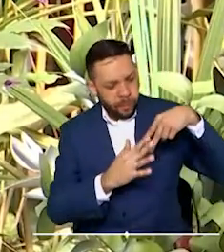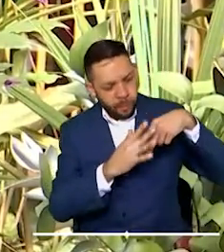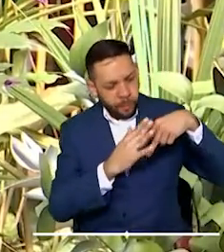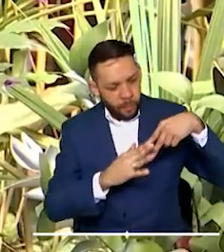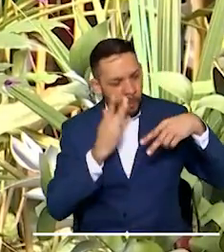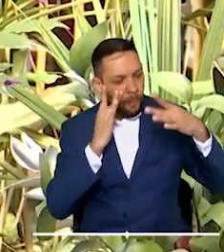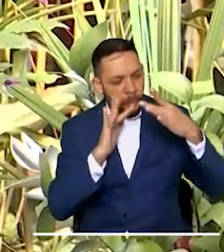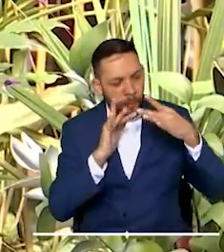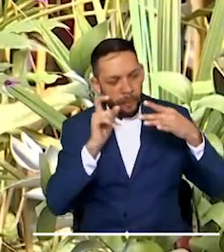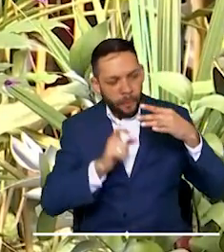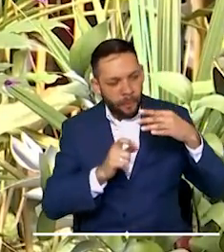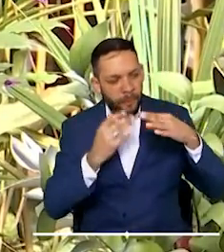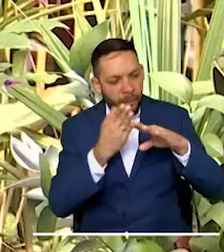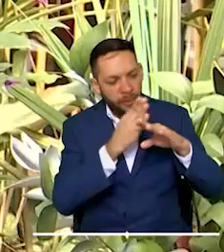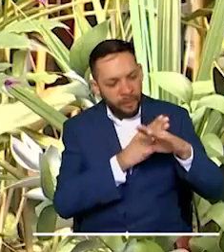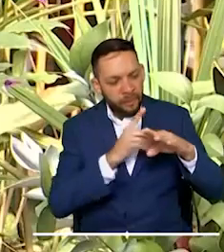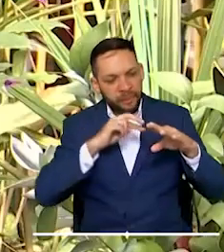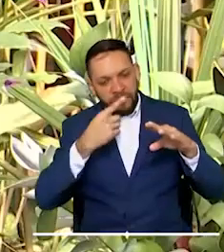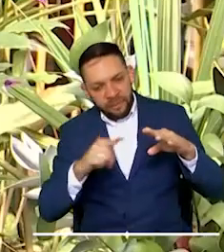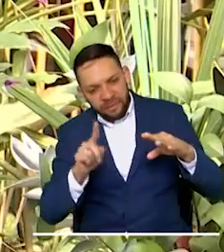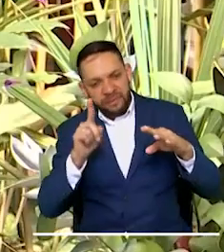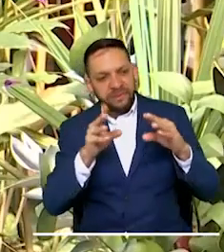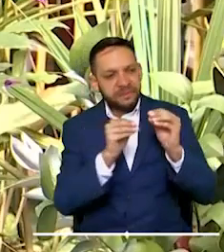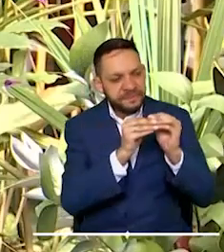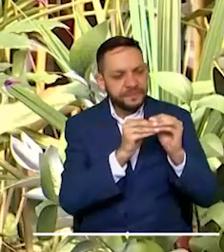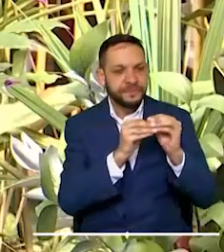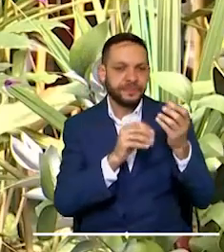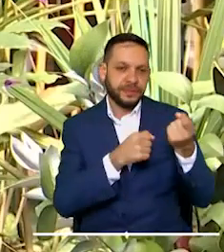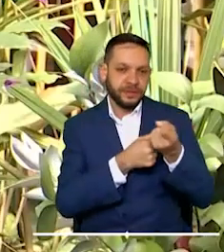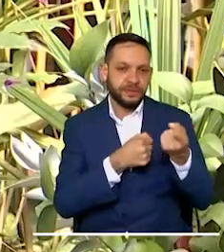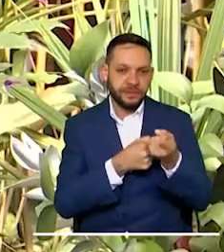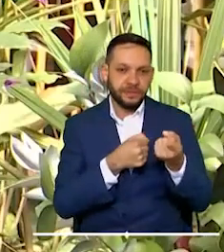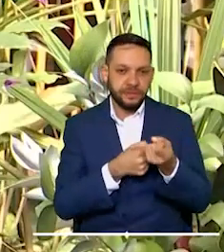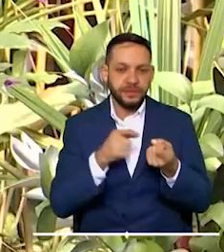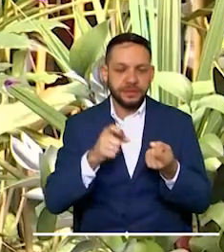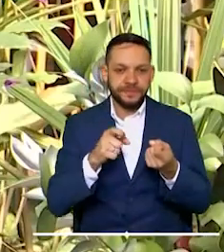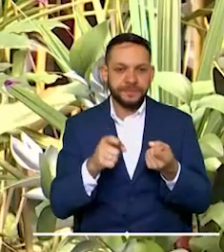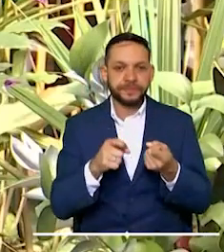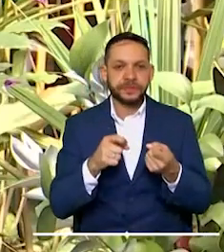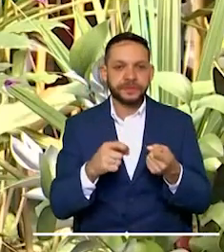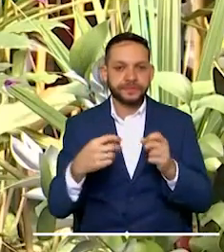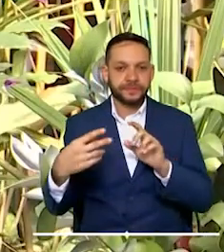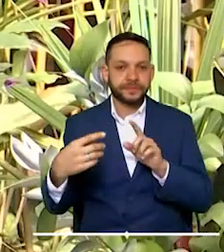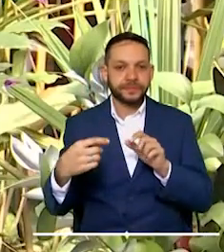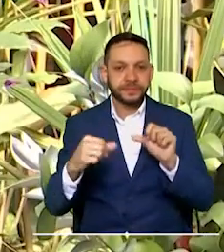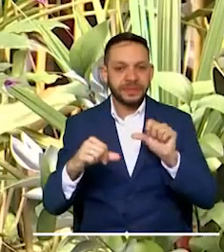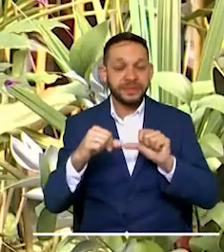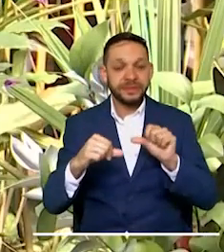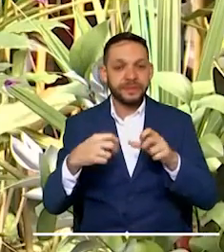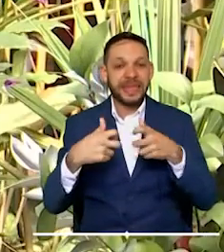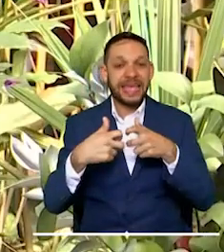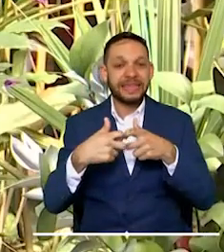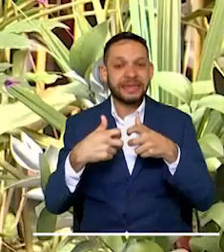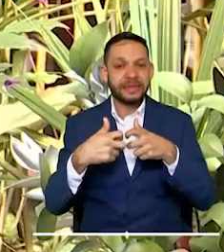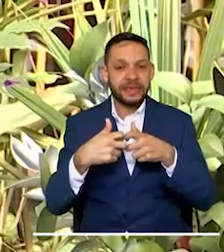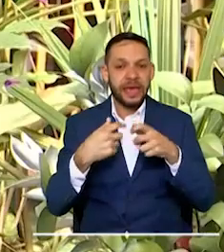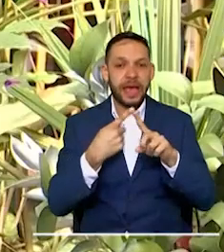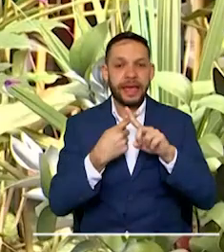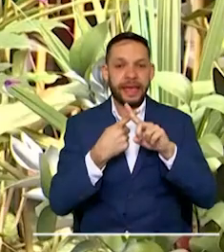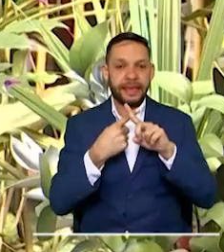corazón, ¿sí? Sigue siendo siempre de elección los rayos X, la plaquita de rayos X para